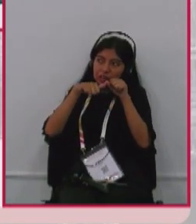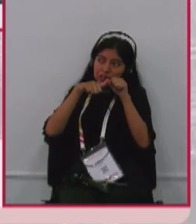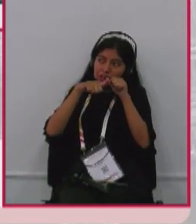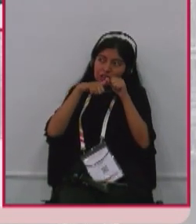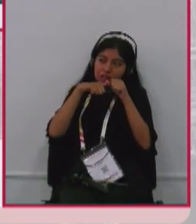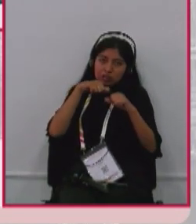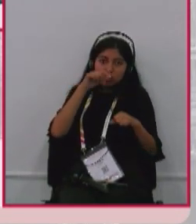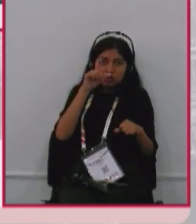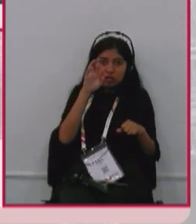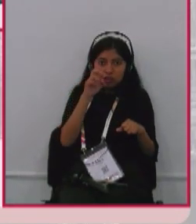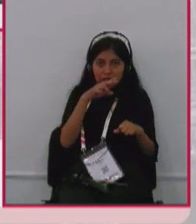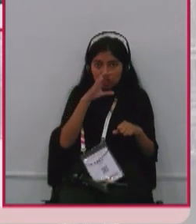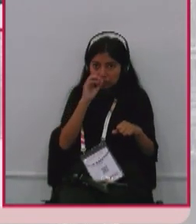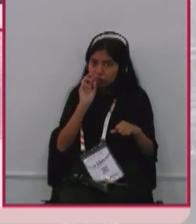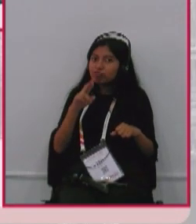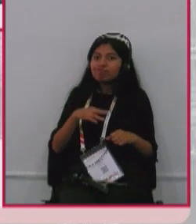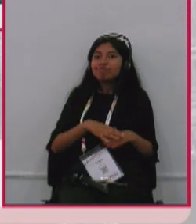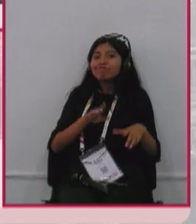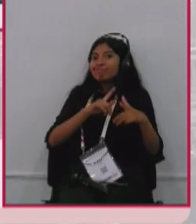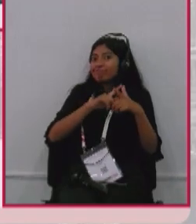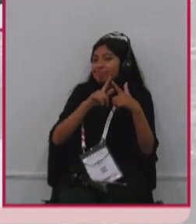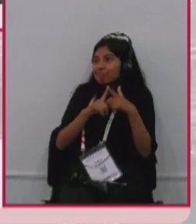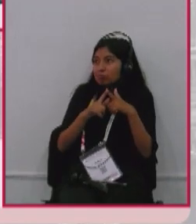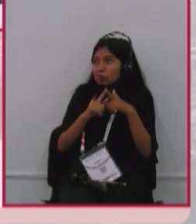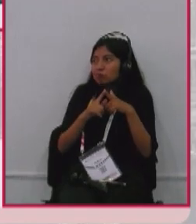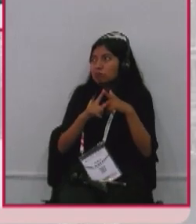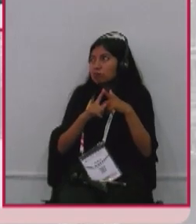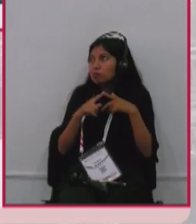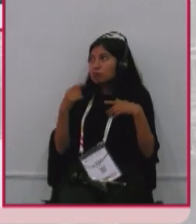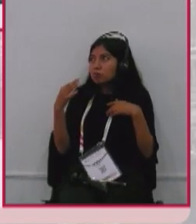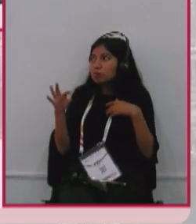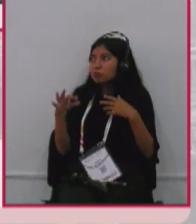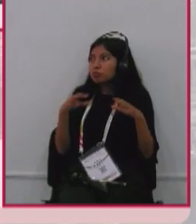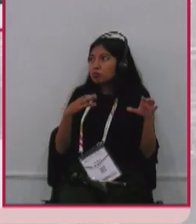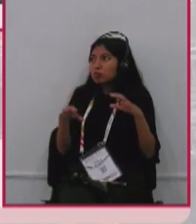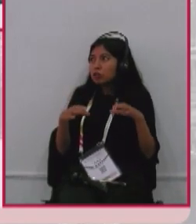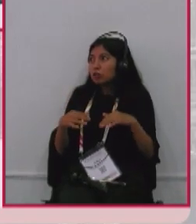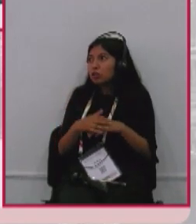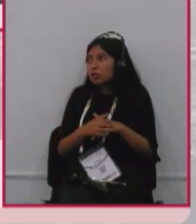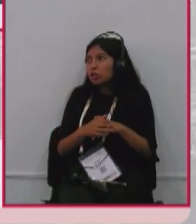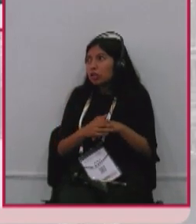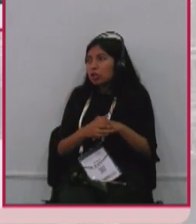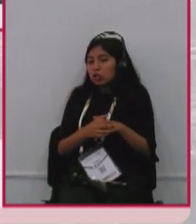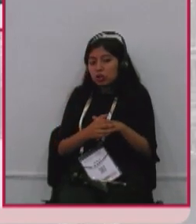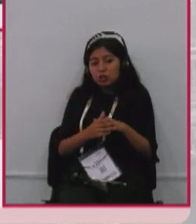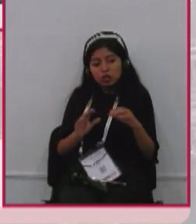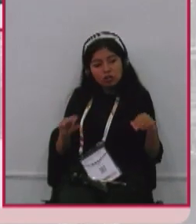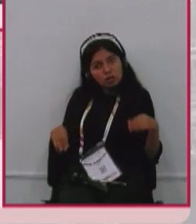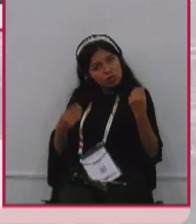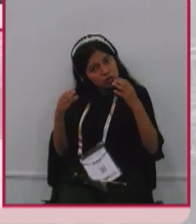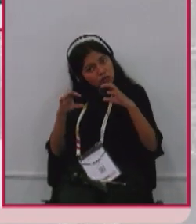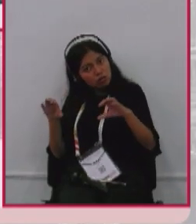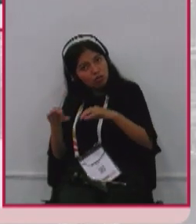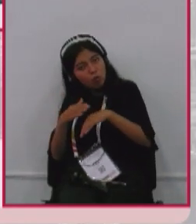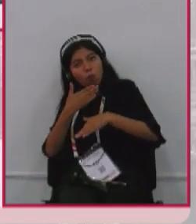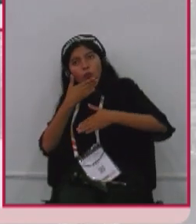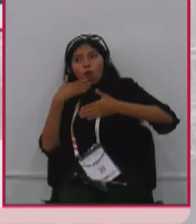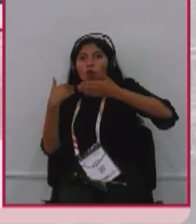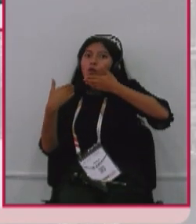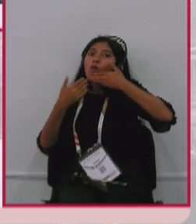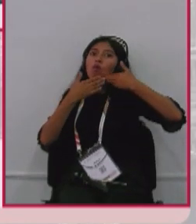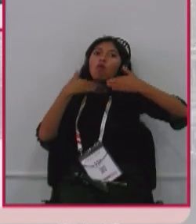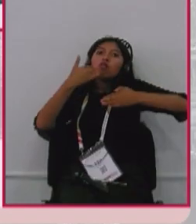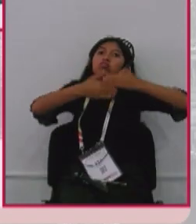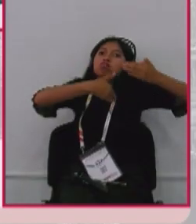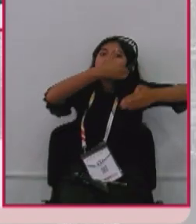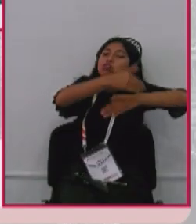Glencore. Por lo tanto, es la invitación que siempre hacemos. Si alguien quiere rápidamente ver cómo una celda Jamieson puede mejorar sus procesos, comencemos con este